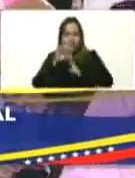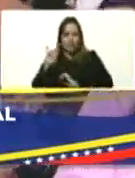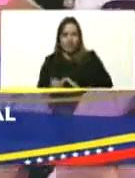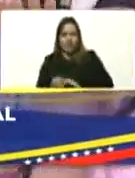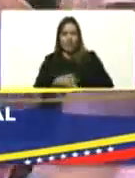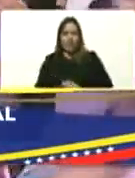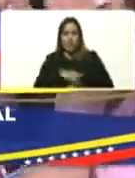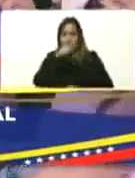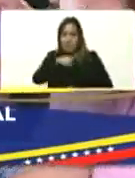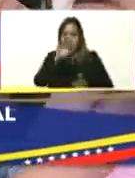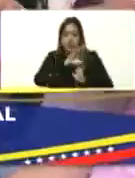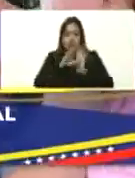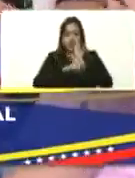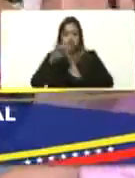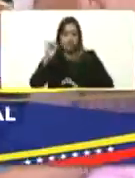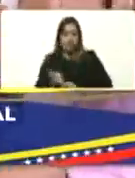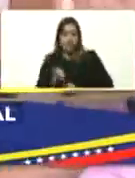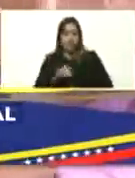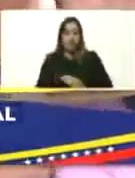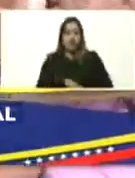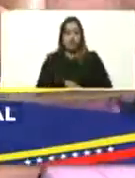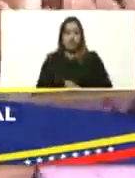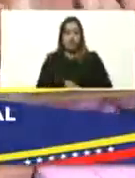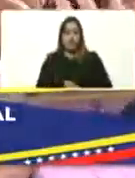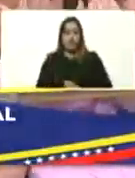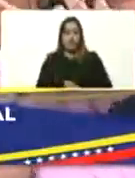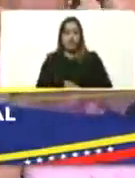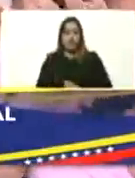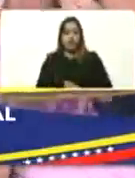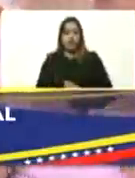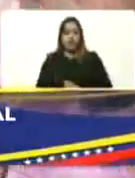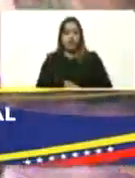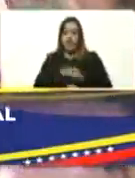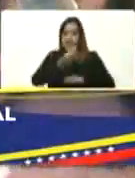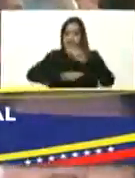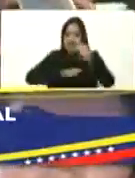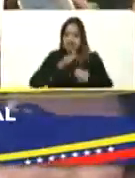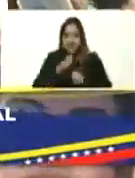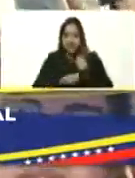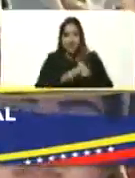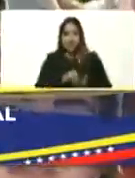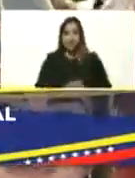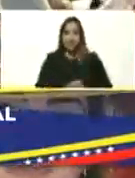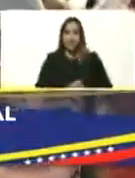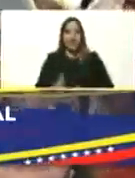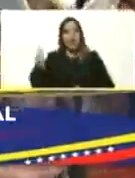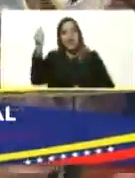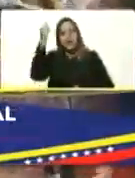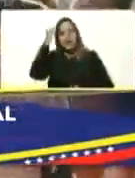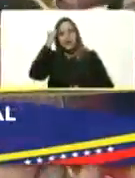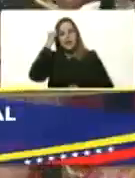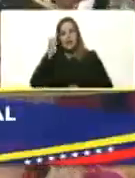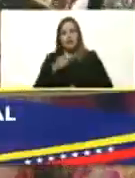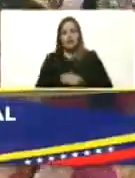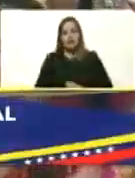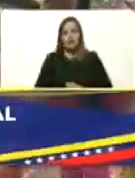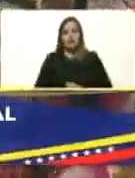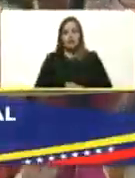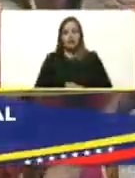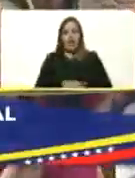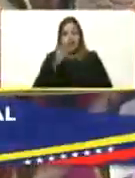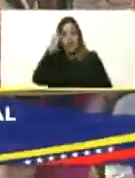y esa constituyente decretó el día